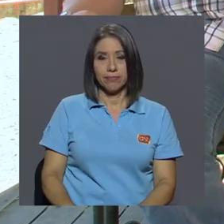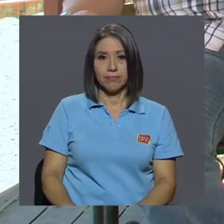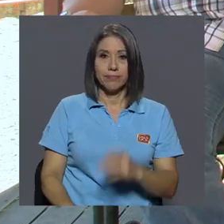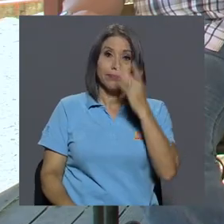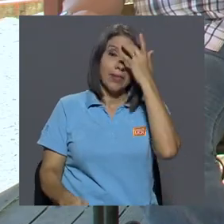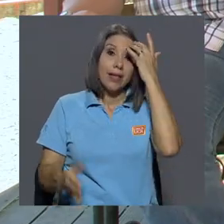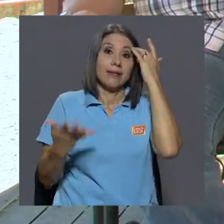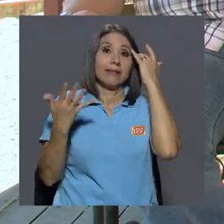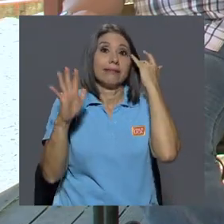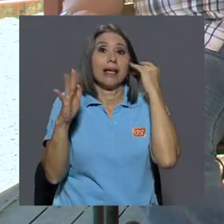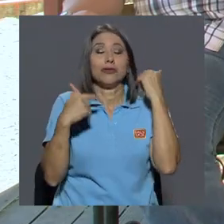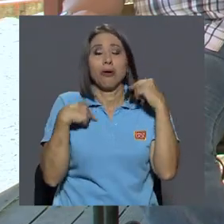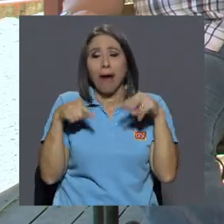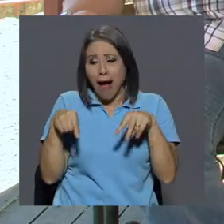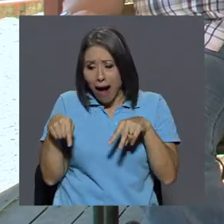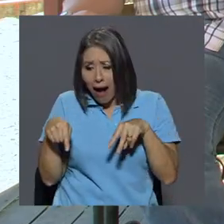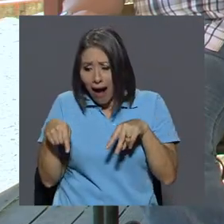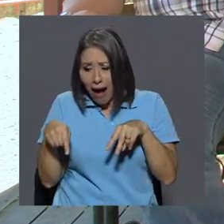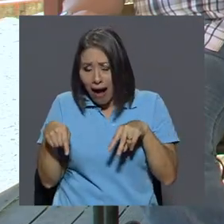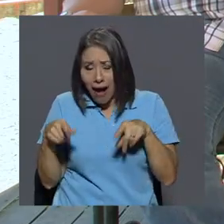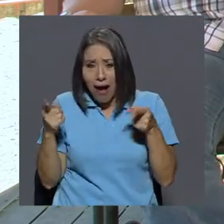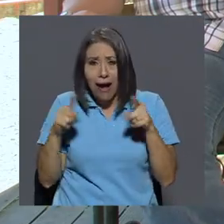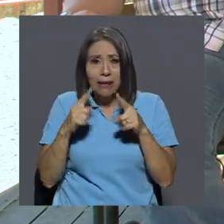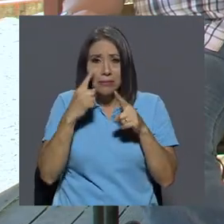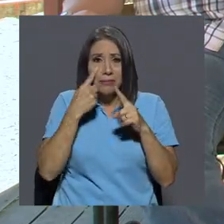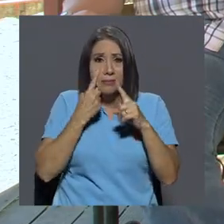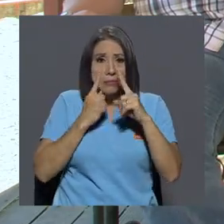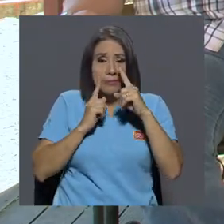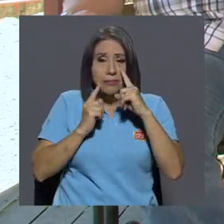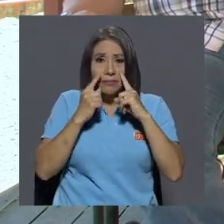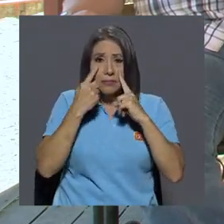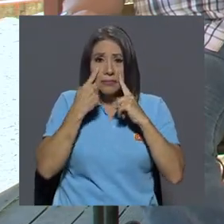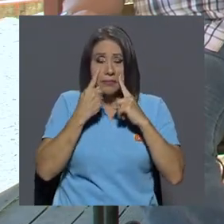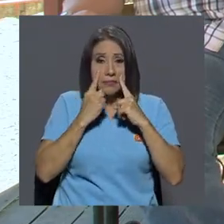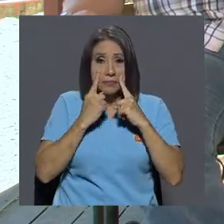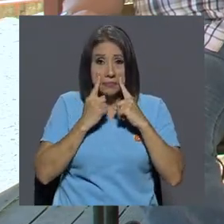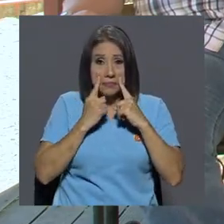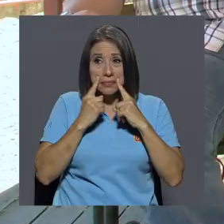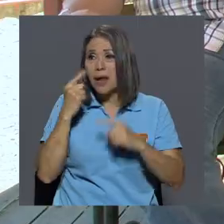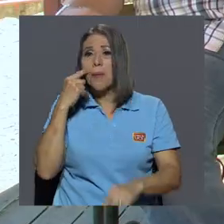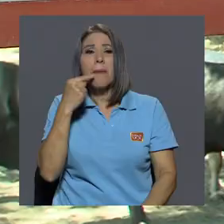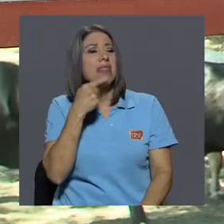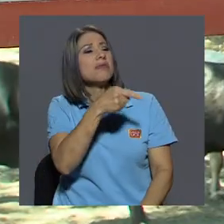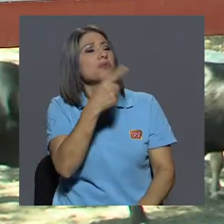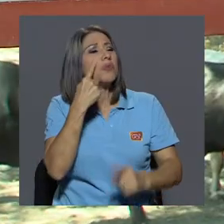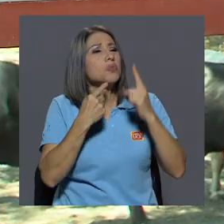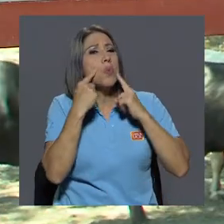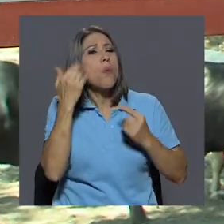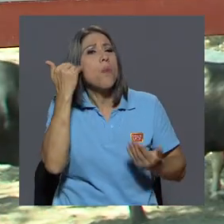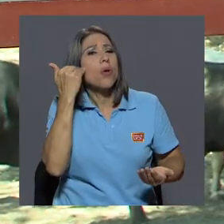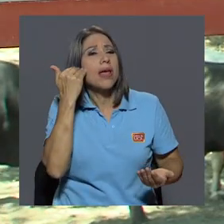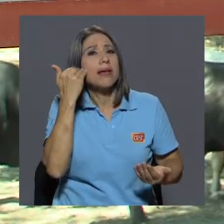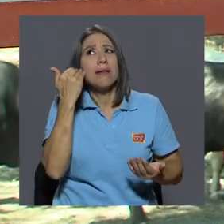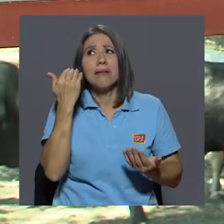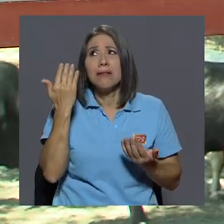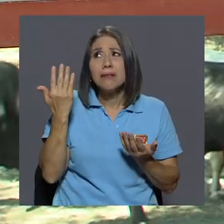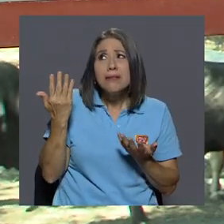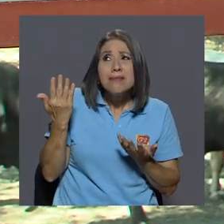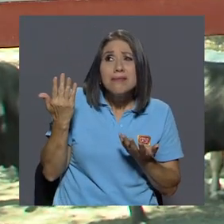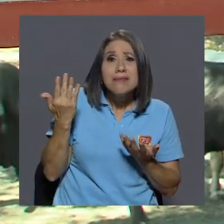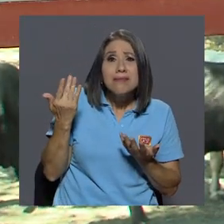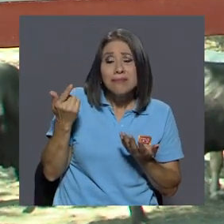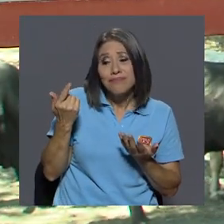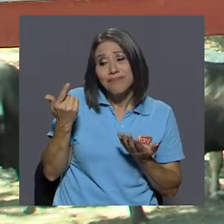Ya, a mí se me salieron algunas lágrimas. Y me dice, papá, ¿de qué llora? Le digo,